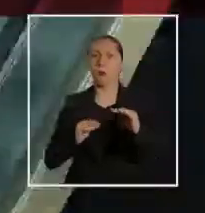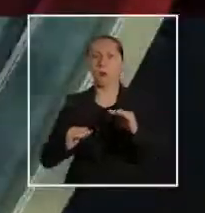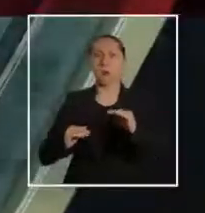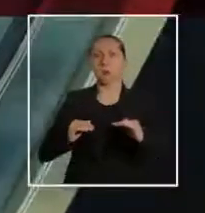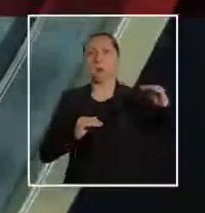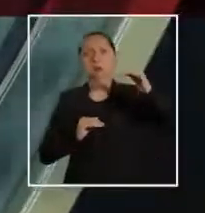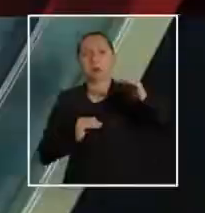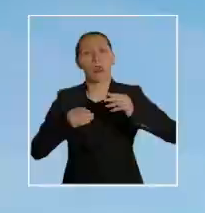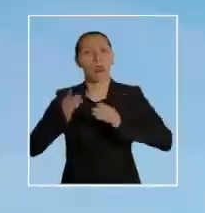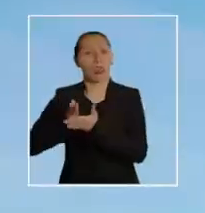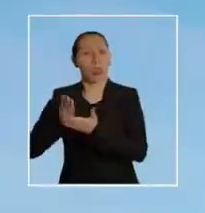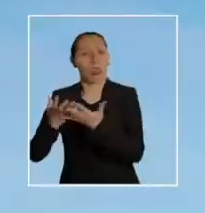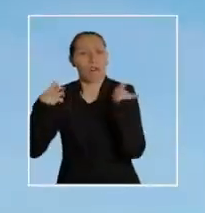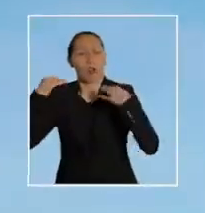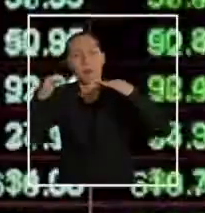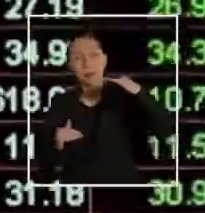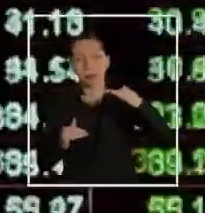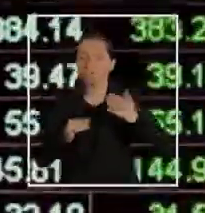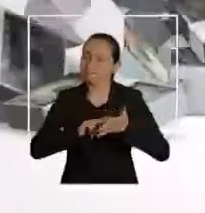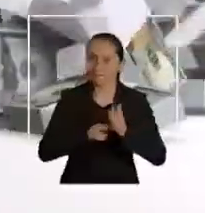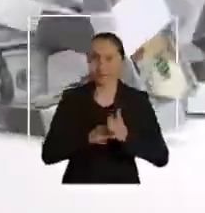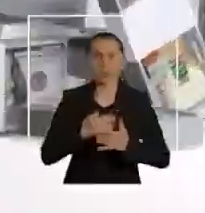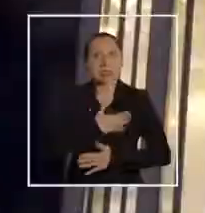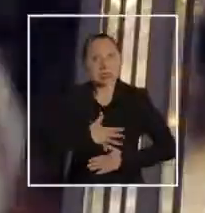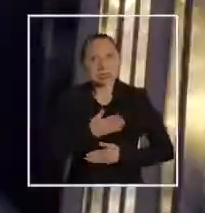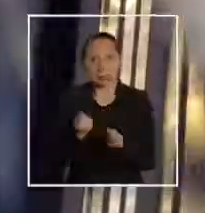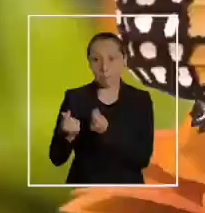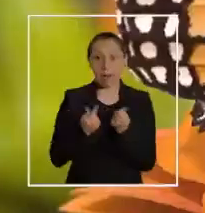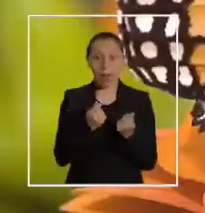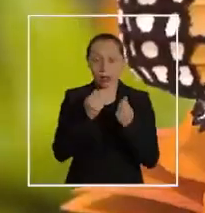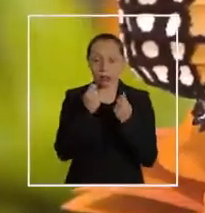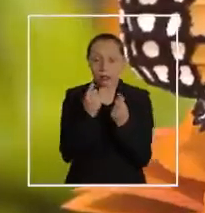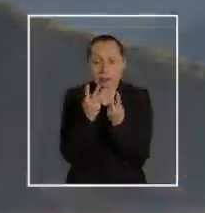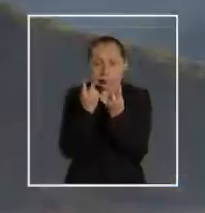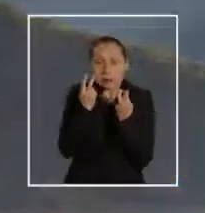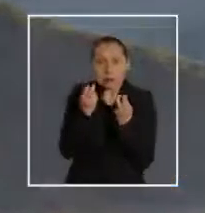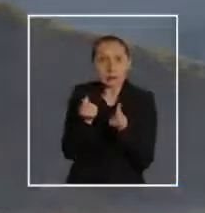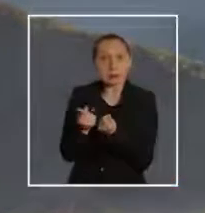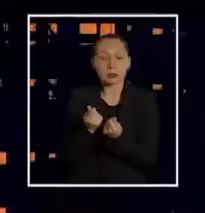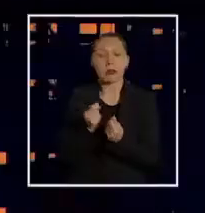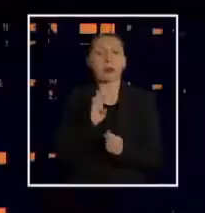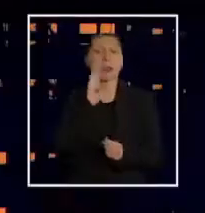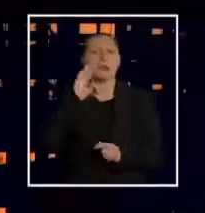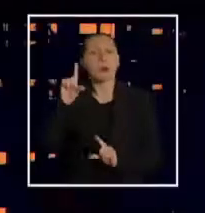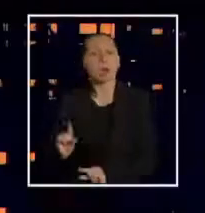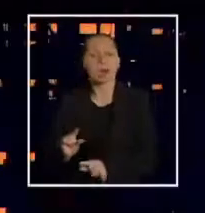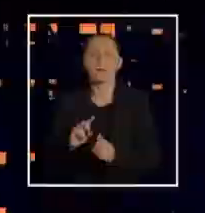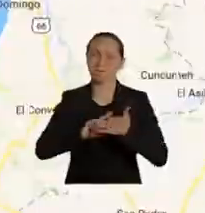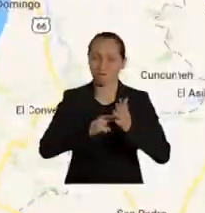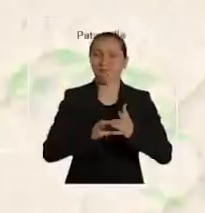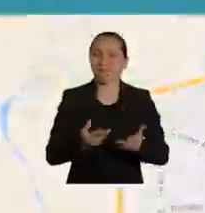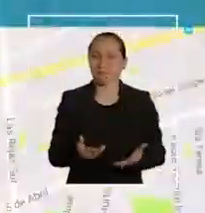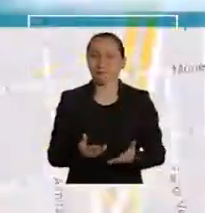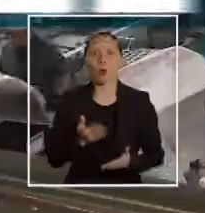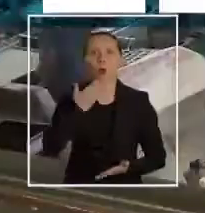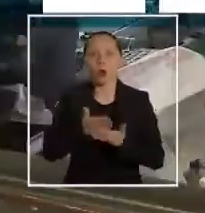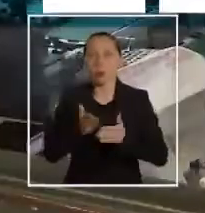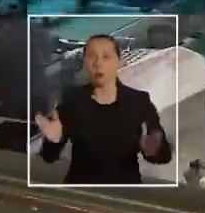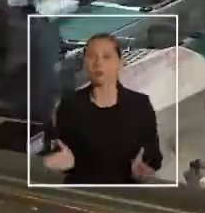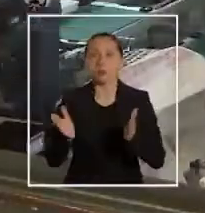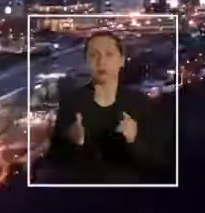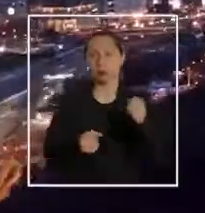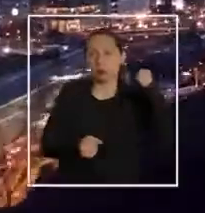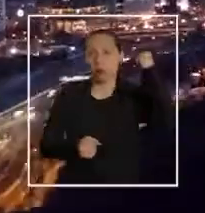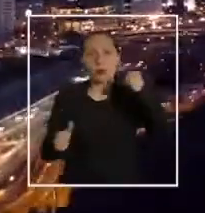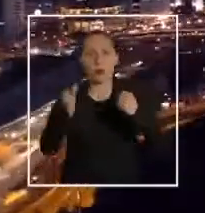que los deberes, estamos en problemas. Cuando las ganas de tener plata son más grandes que la decencia, estamos en problemas. Cuando el